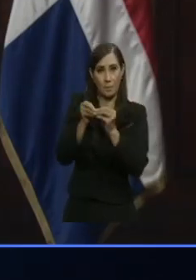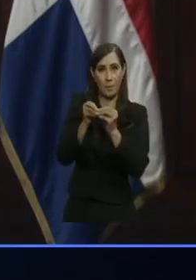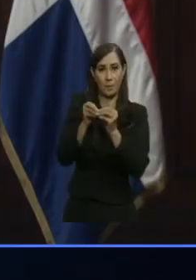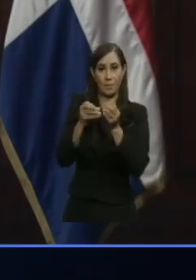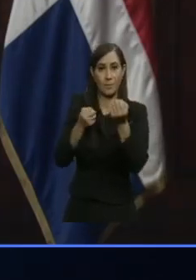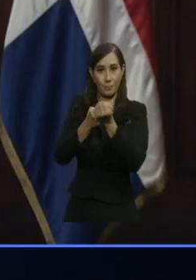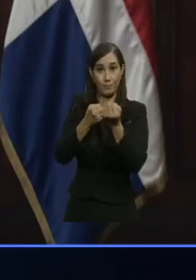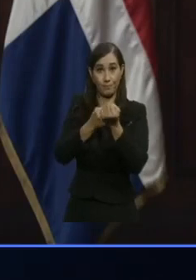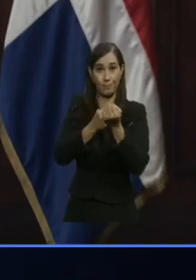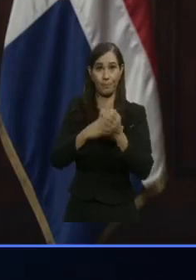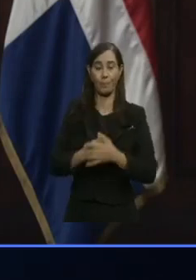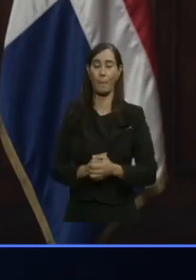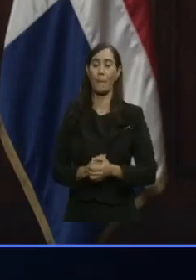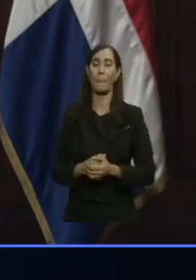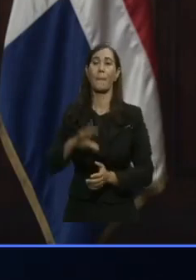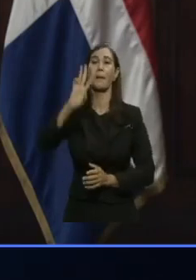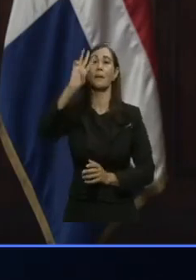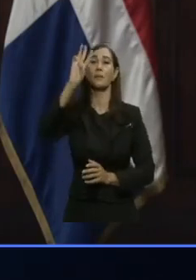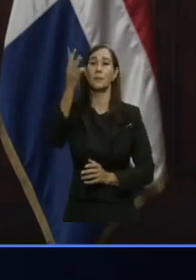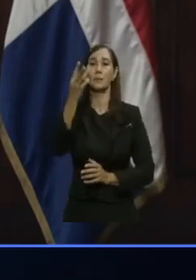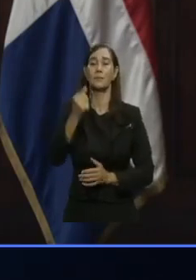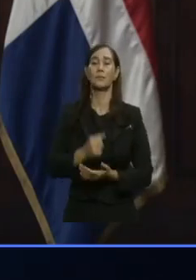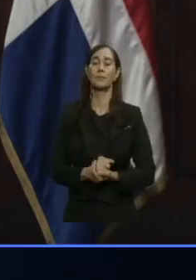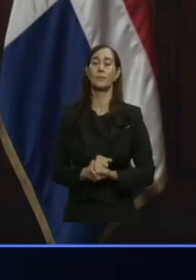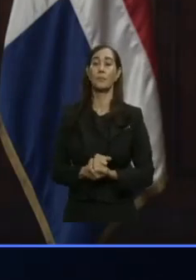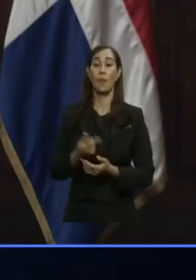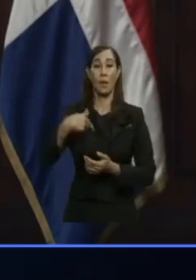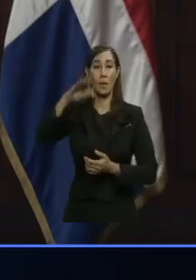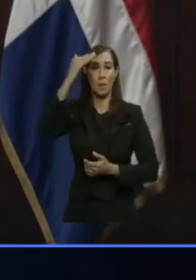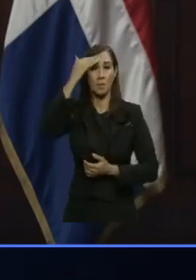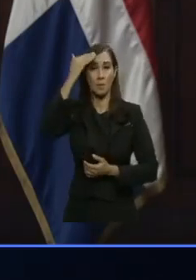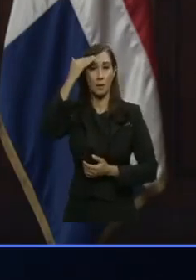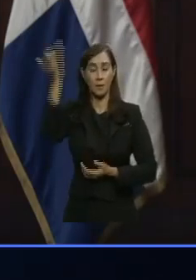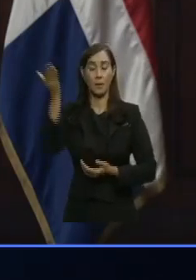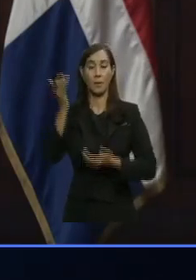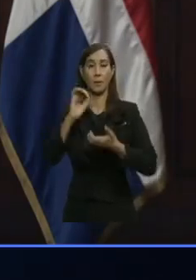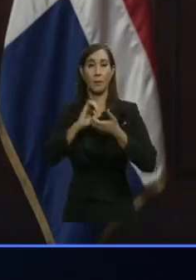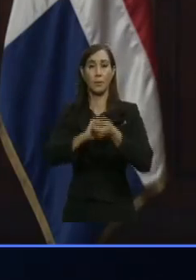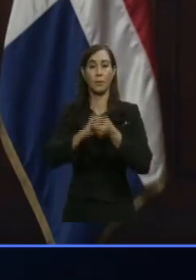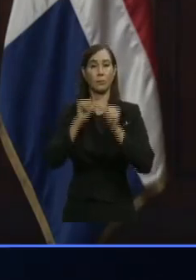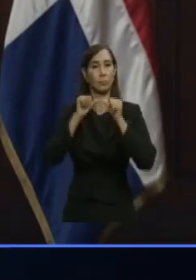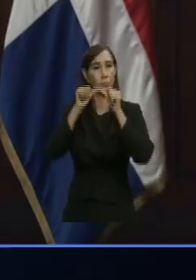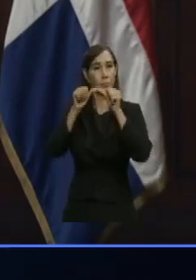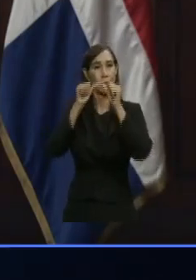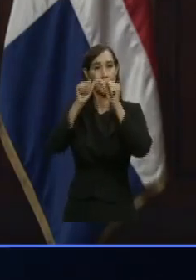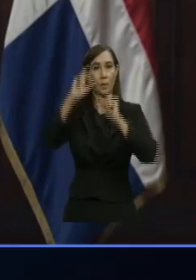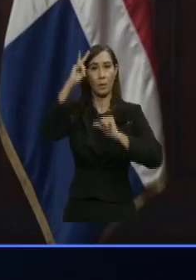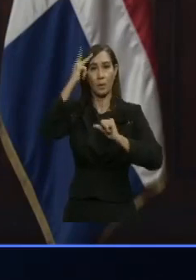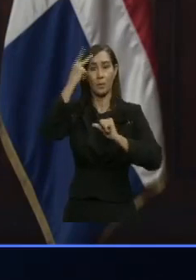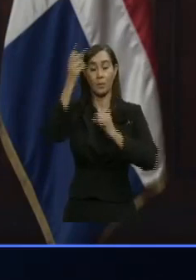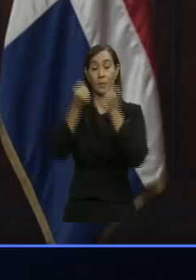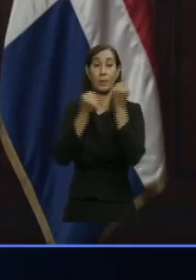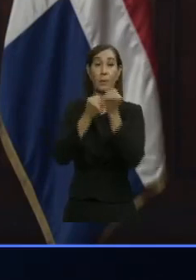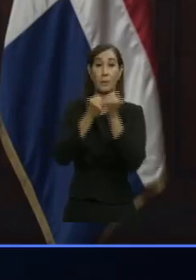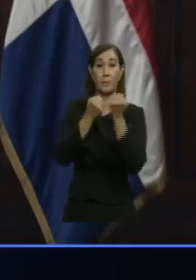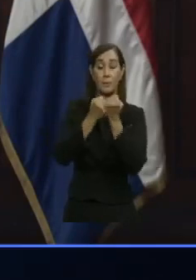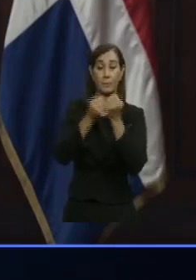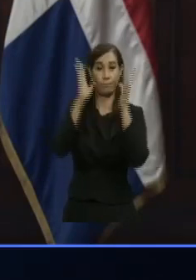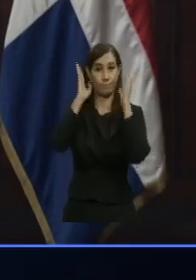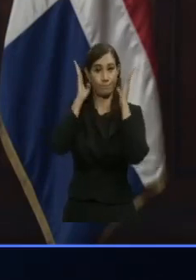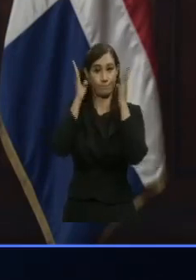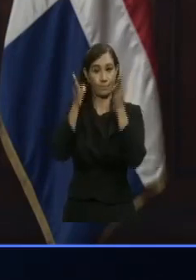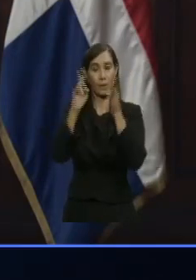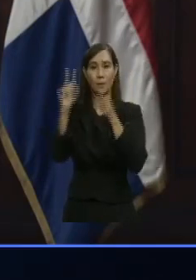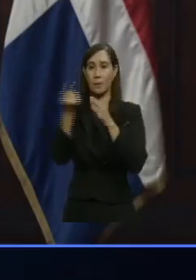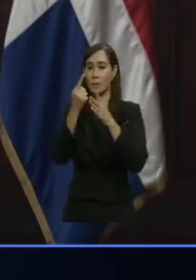nosotros hablamos que ustedes tienen una preocupación con el tema del combustible con el tema del precio de los alimentos que una cosa va a